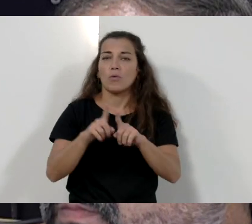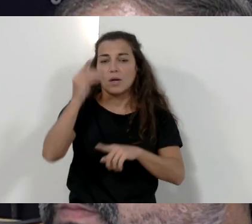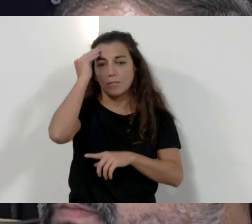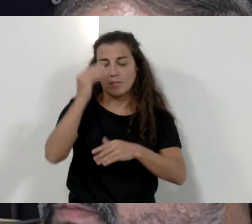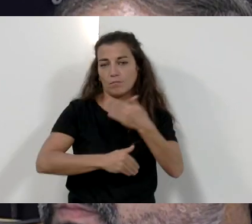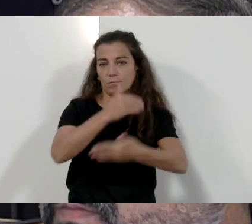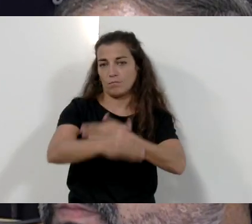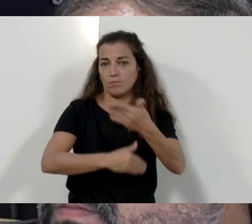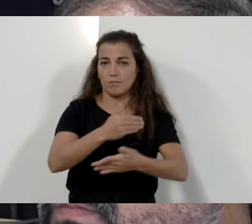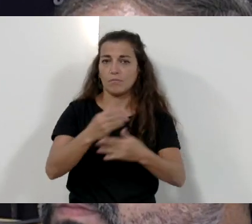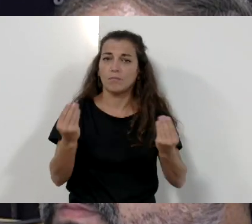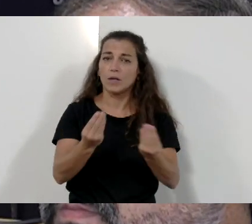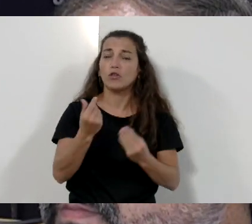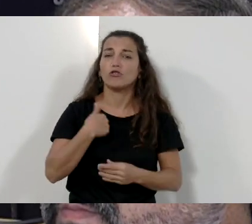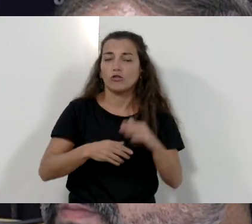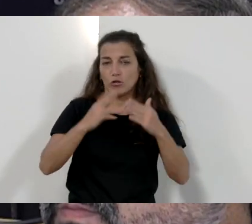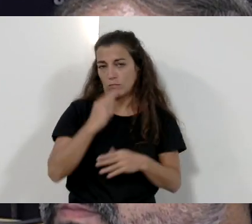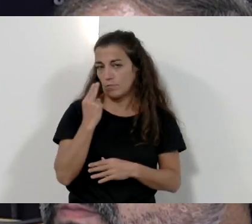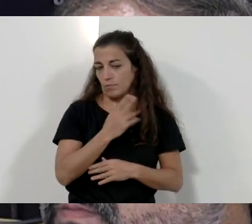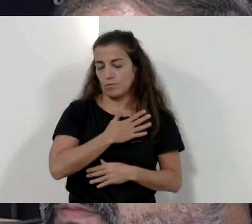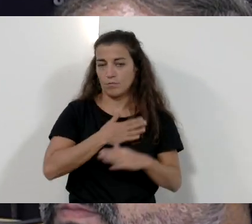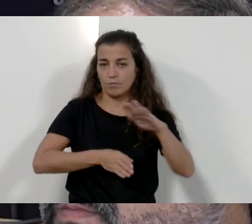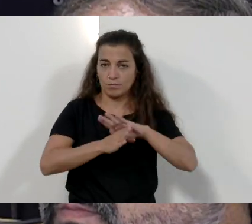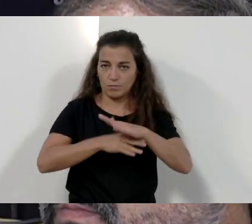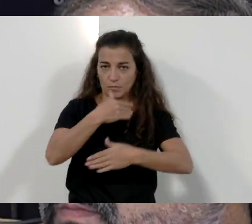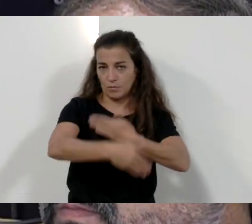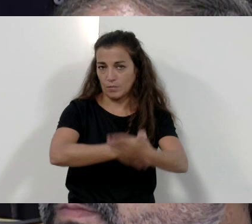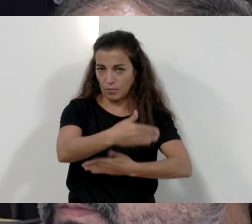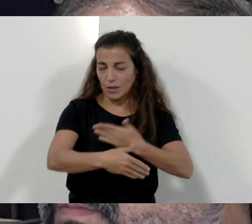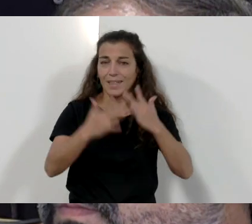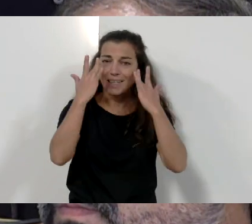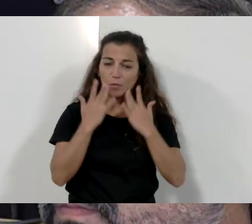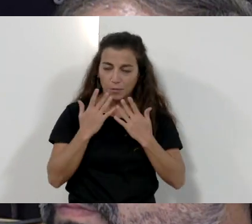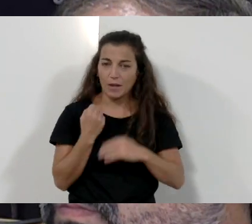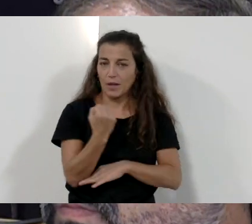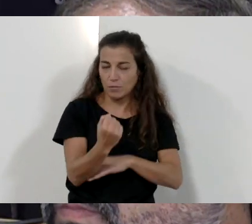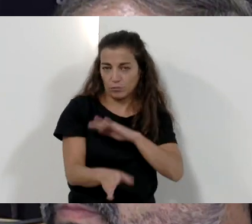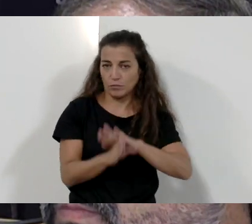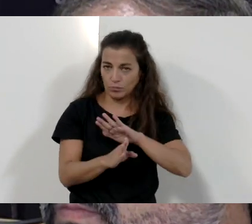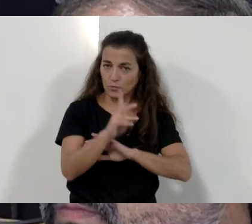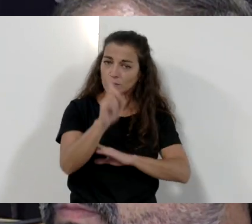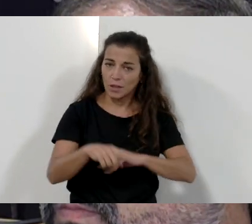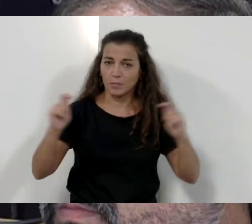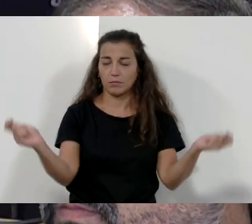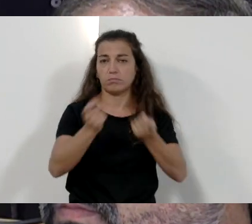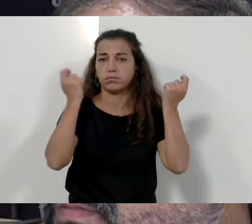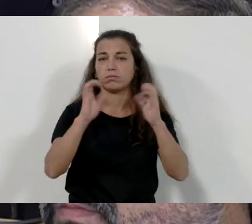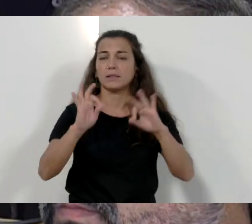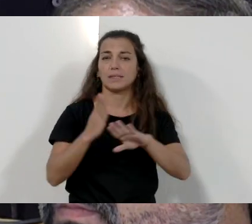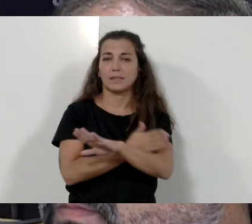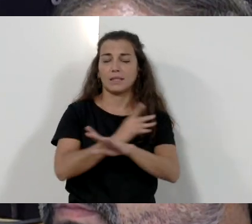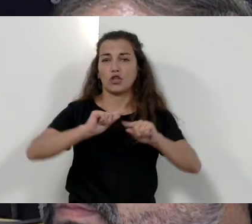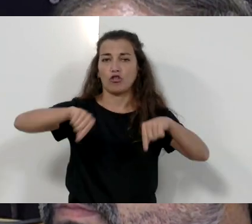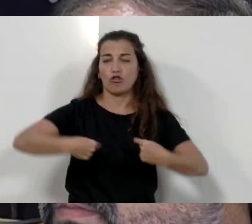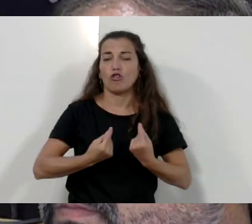a seguir trabajando en esa reestructuración de los procedimientos de limpieza, a divulgar ese convenio de fachadas